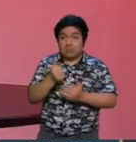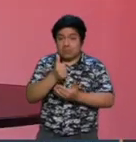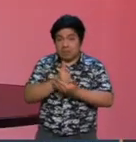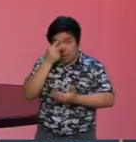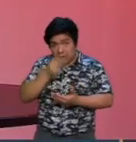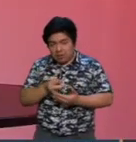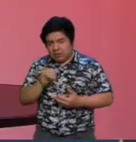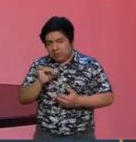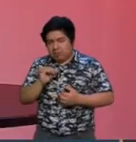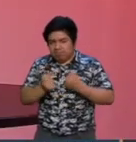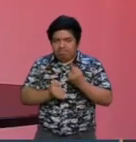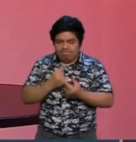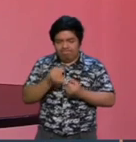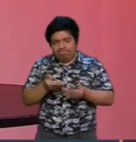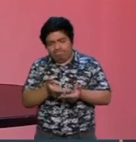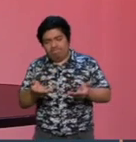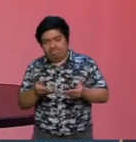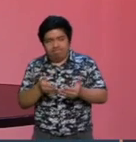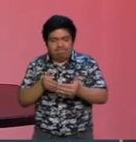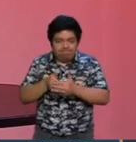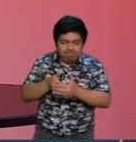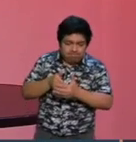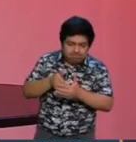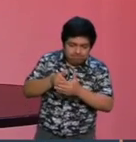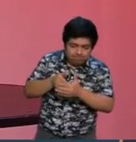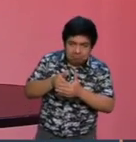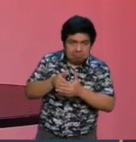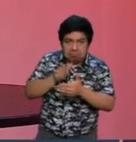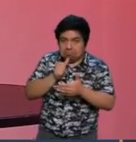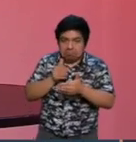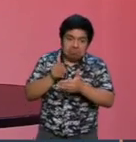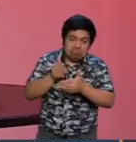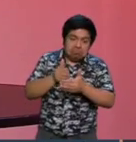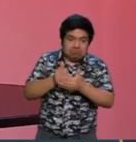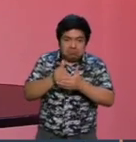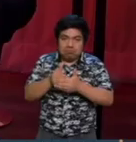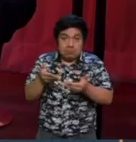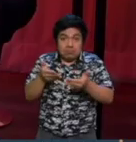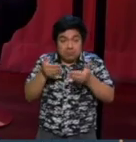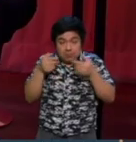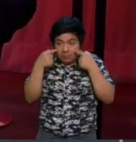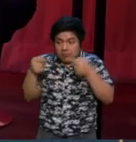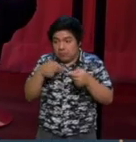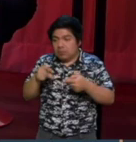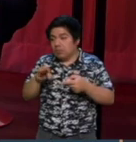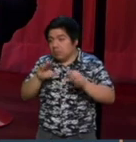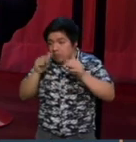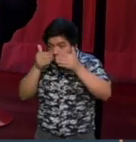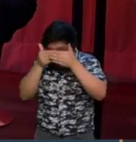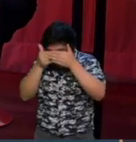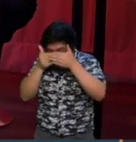que sí está estancada, hay que decirlo, que la visión del oficialismo pues nos